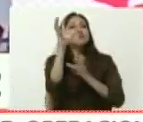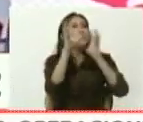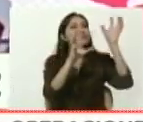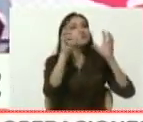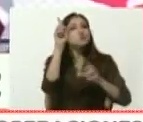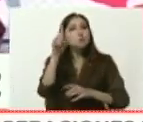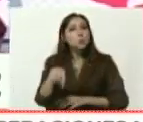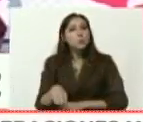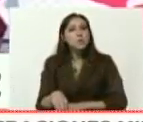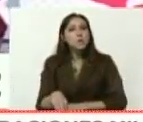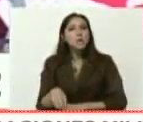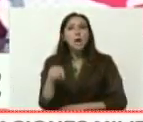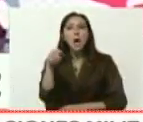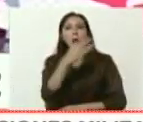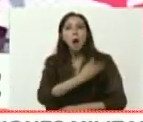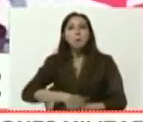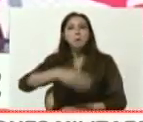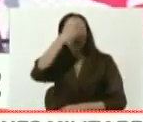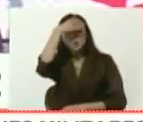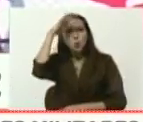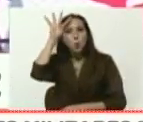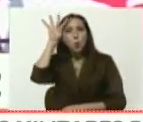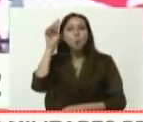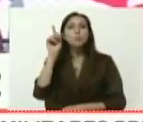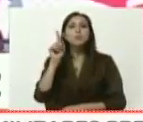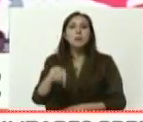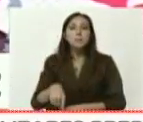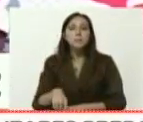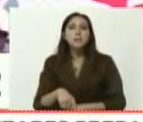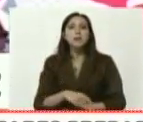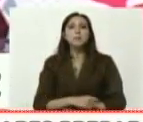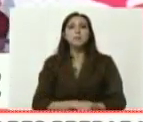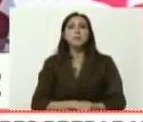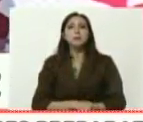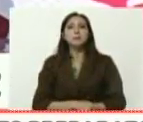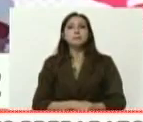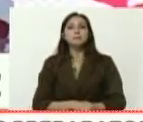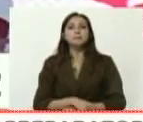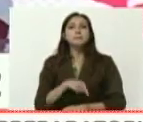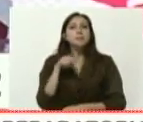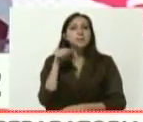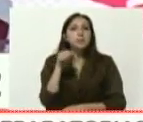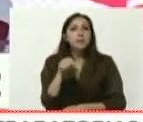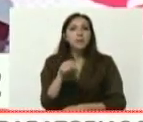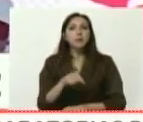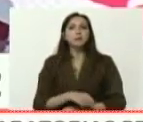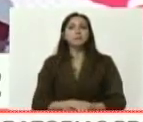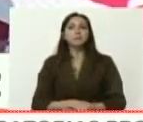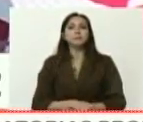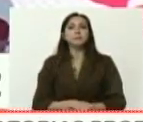presidente Trump, con la doctrina de Monroe, que la ha desempolvado,